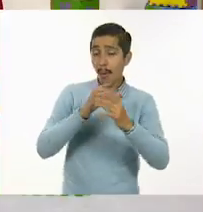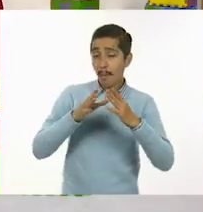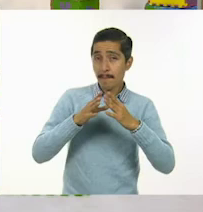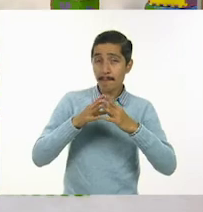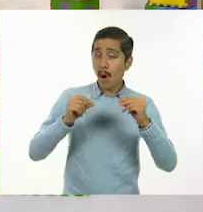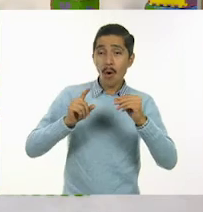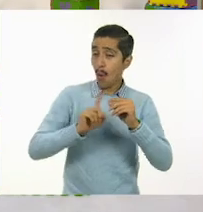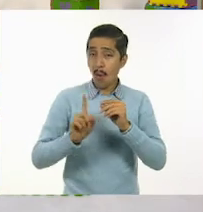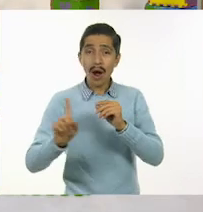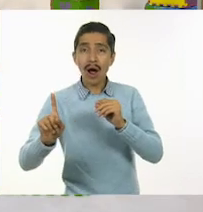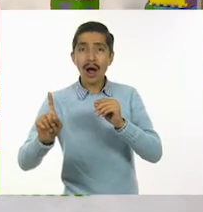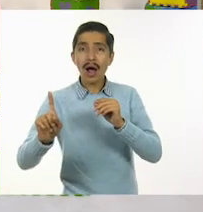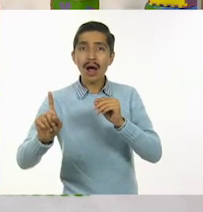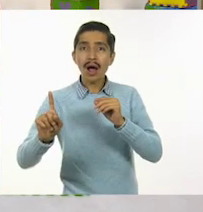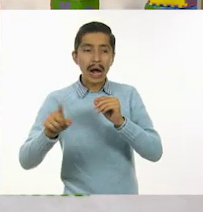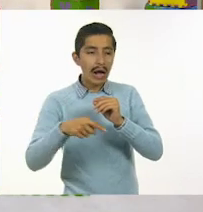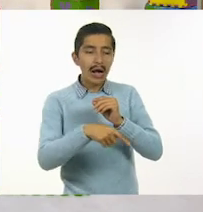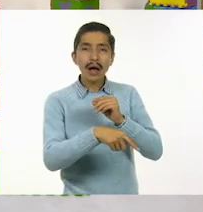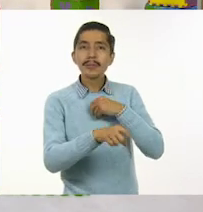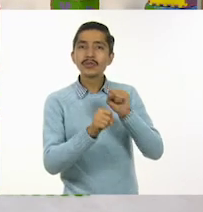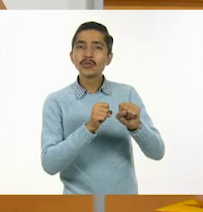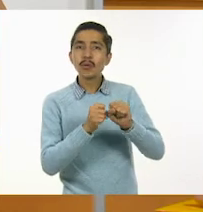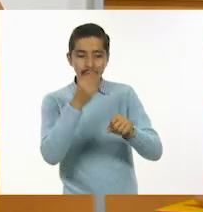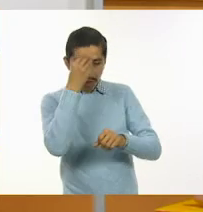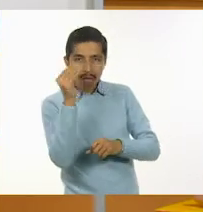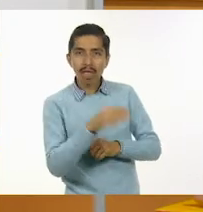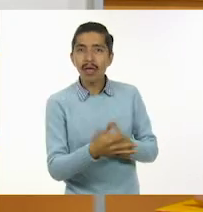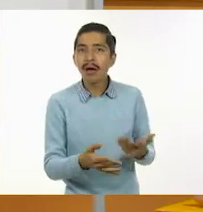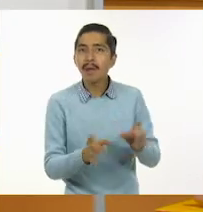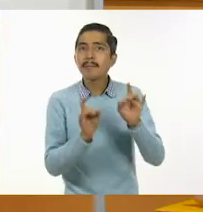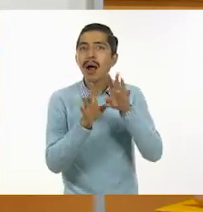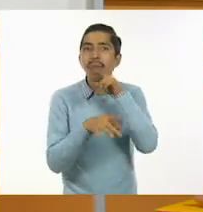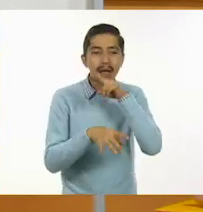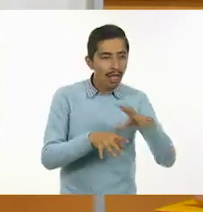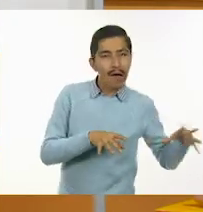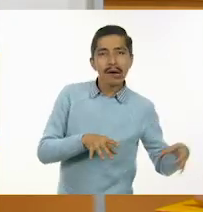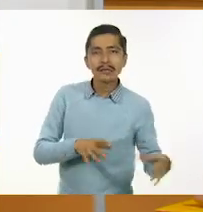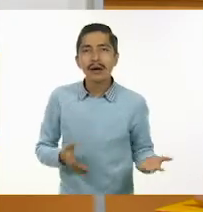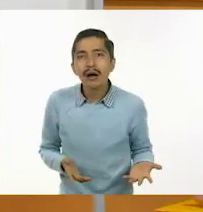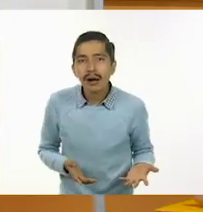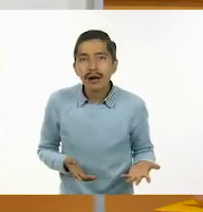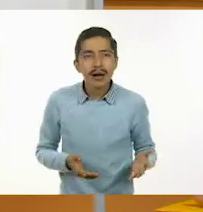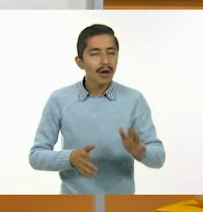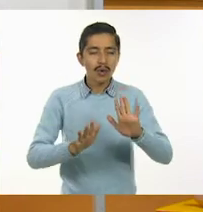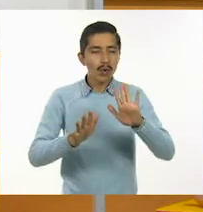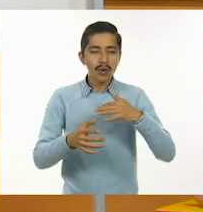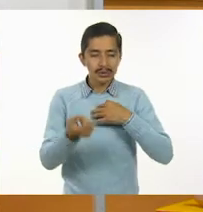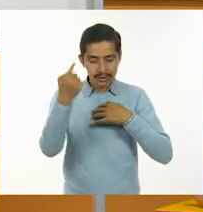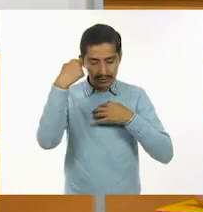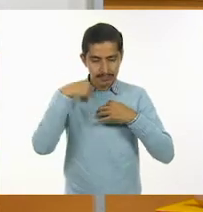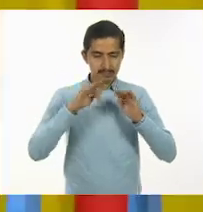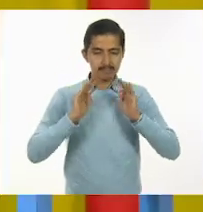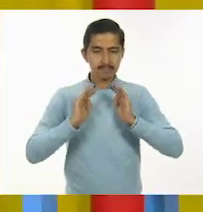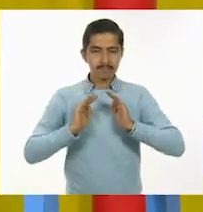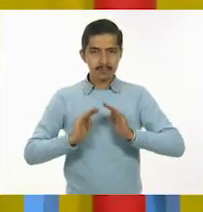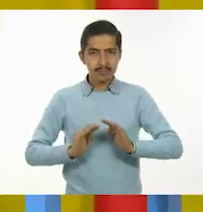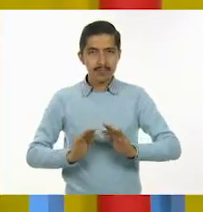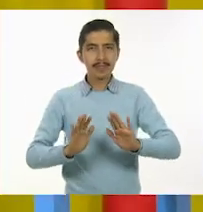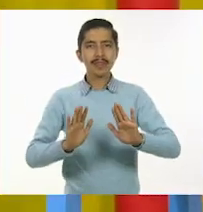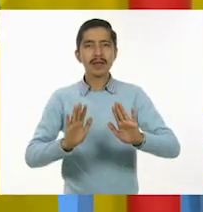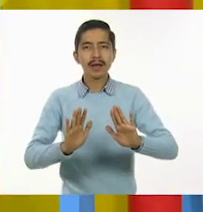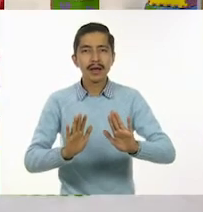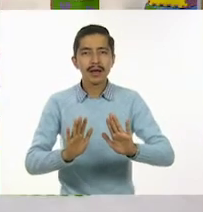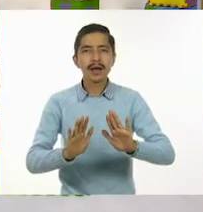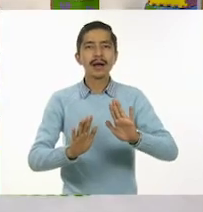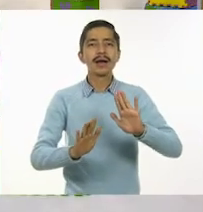lo mejor la víbora lo muerde a él. Claro. Entonces lo que hice fue mantener la calma, tomar a Eugenio y nos fuimos